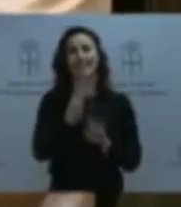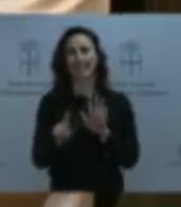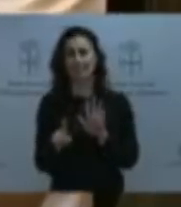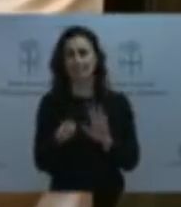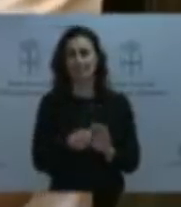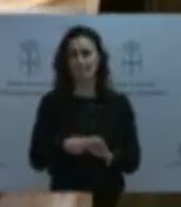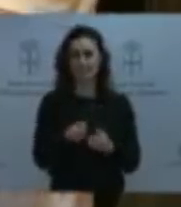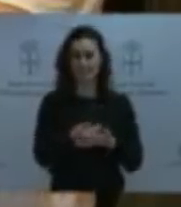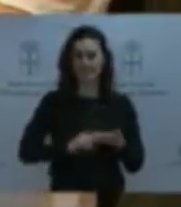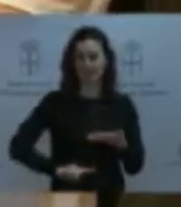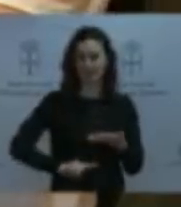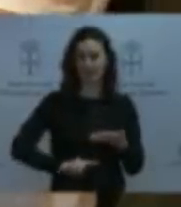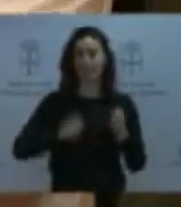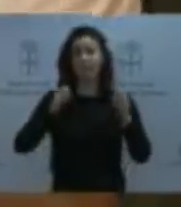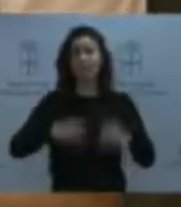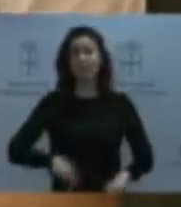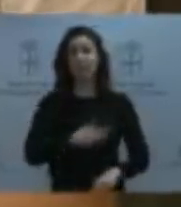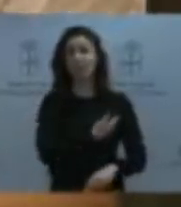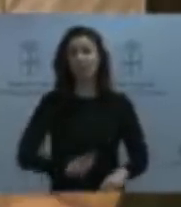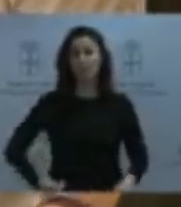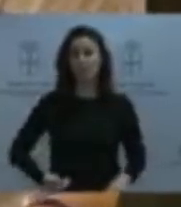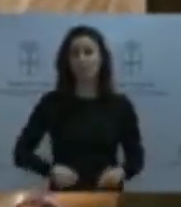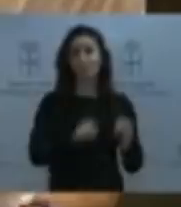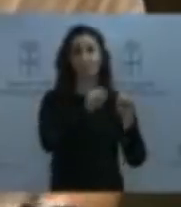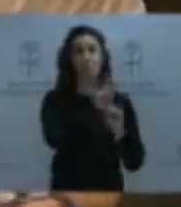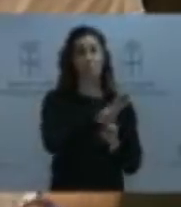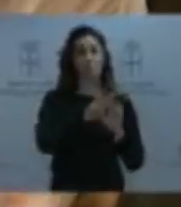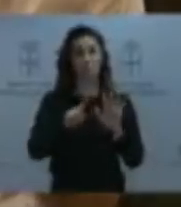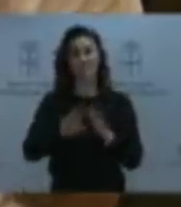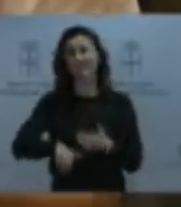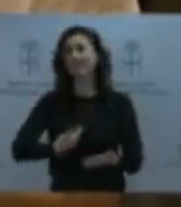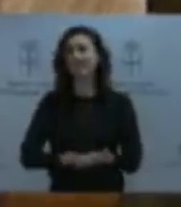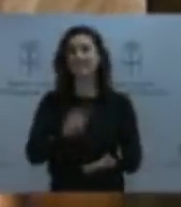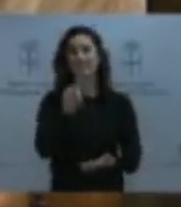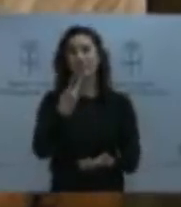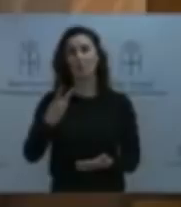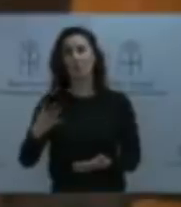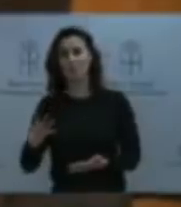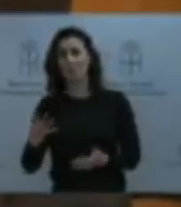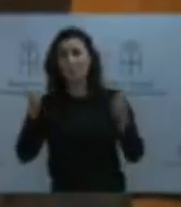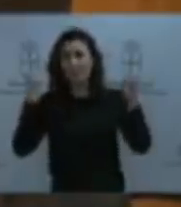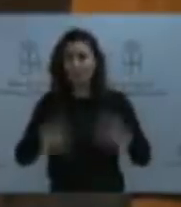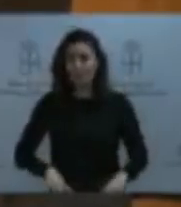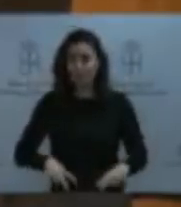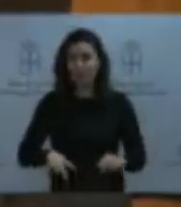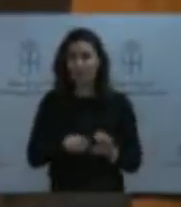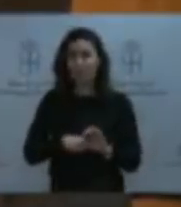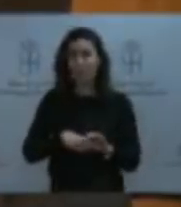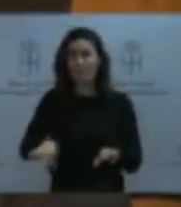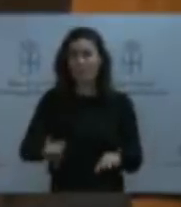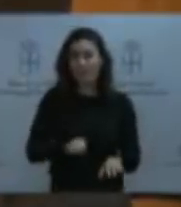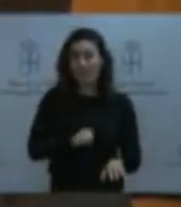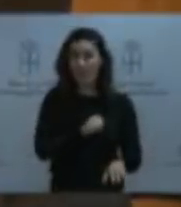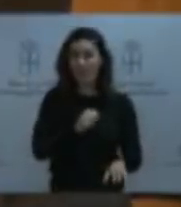Del 36 hasta el 124 se quedarían sin plaza en propiedad. Ahora, entre el 36 y el